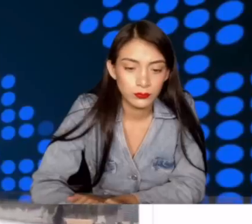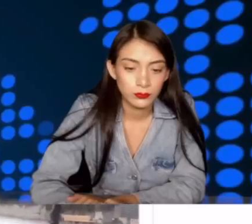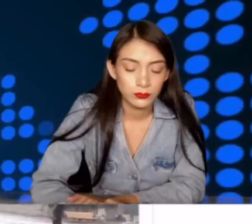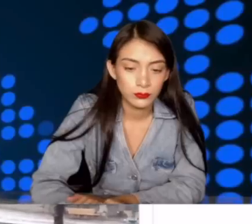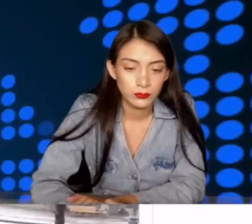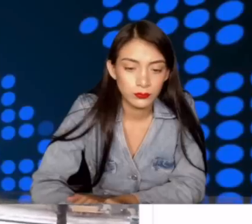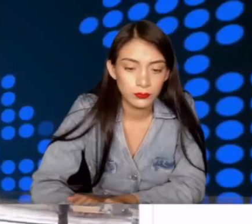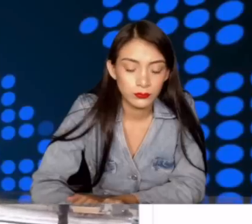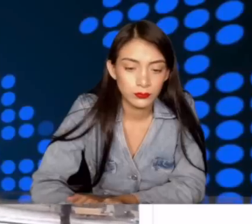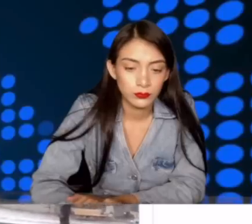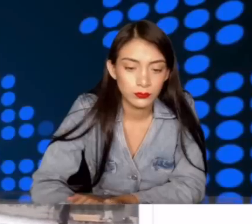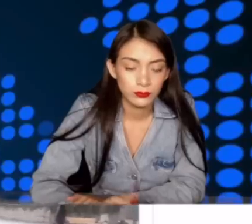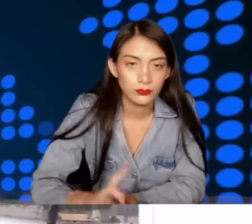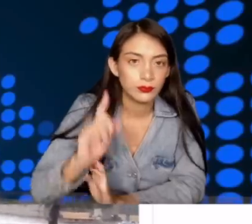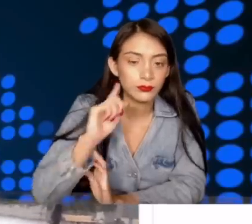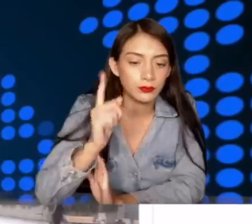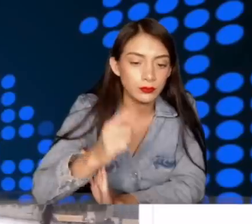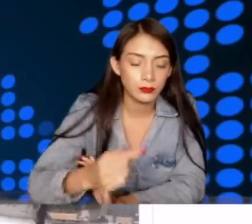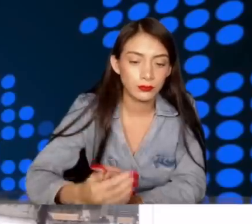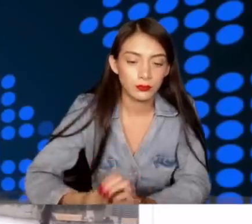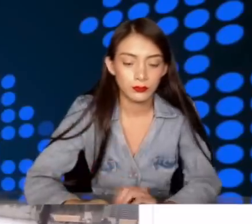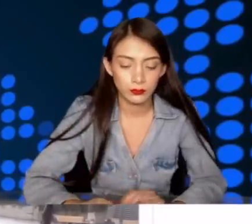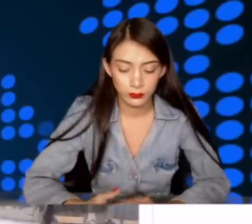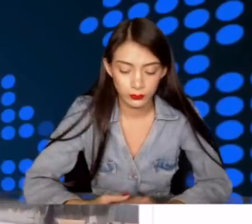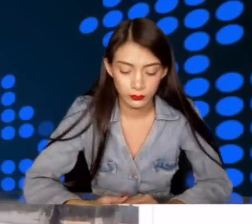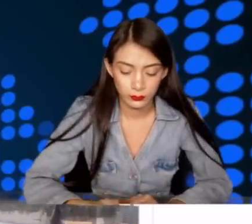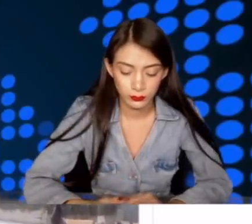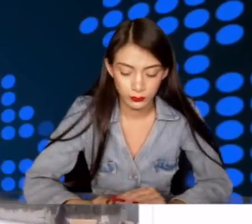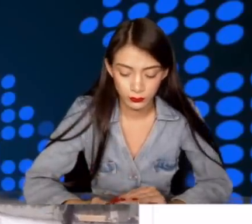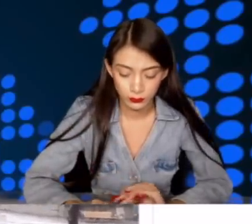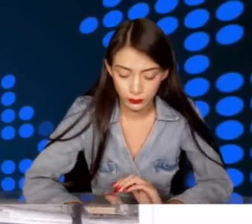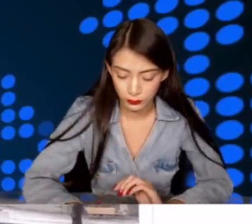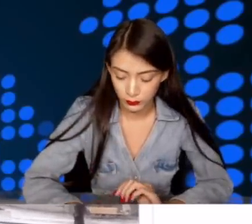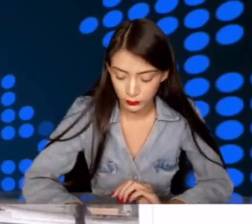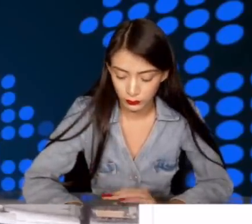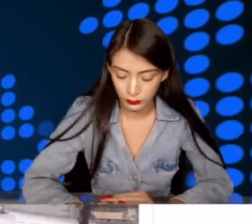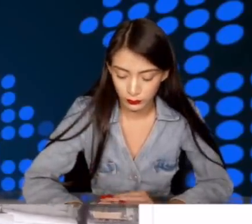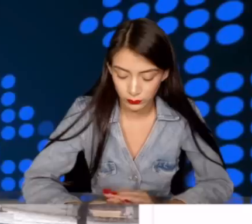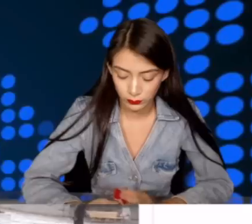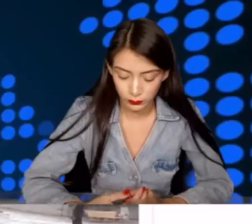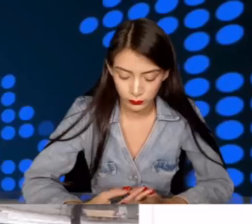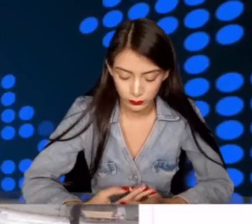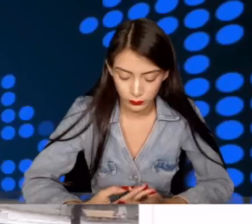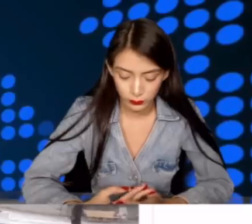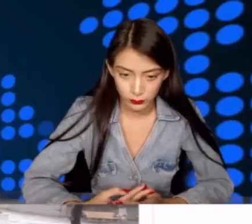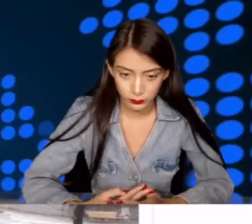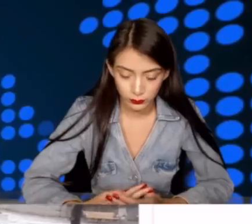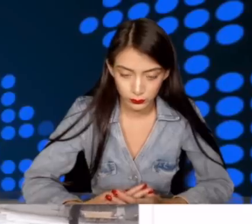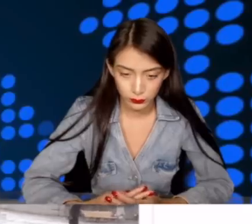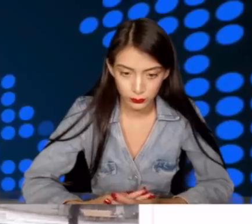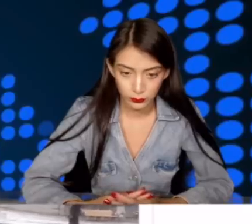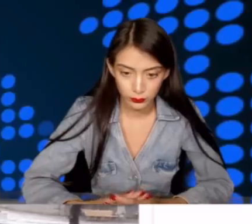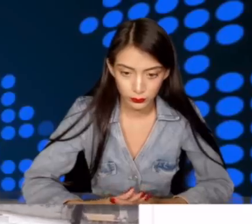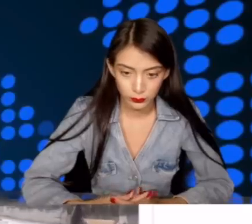han atacado medios de comunicación del estado como Bolivia TV, principal canal del estado. Entonces la situación es incierta acá en la ciudad de La Paz. Muchos de los